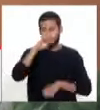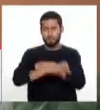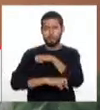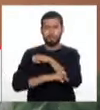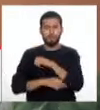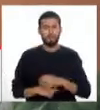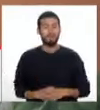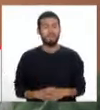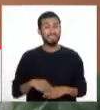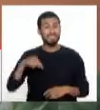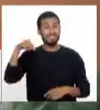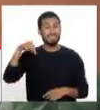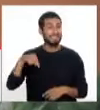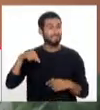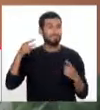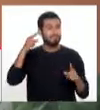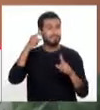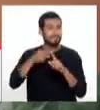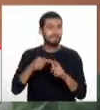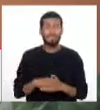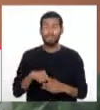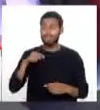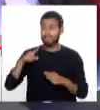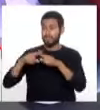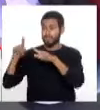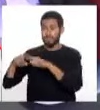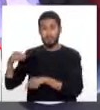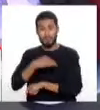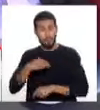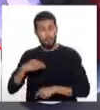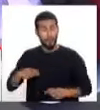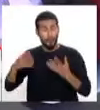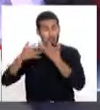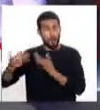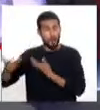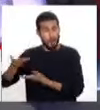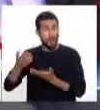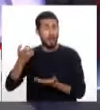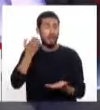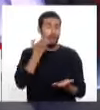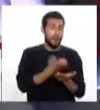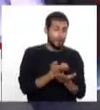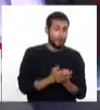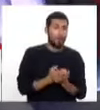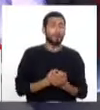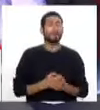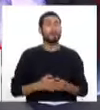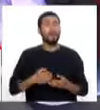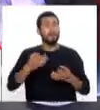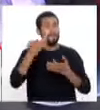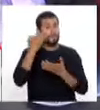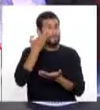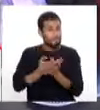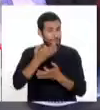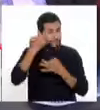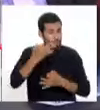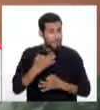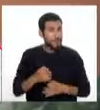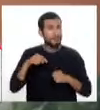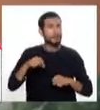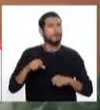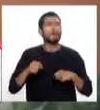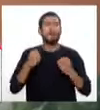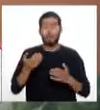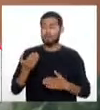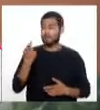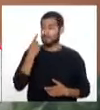ese sentido, de la mano de los Ministerios de la Producción y Economía y Finanzas, lanzamos